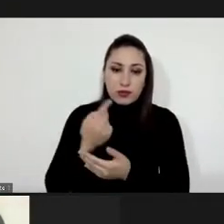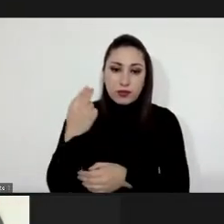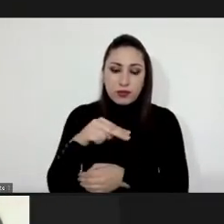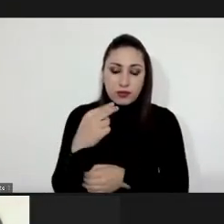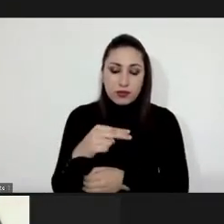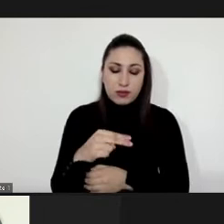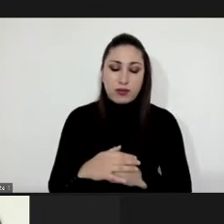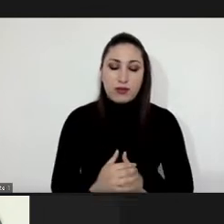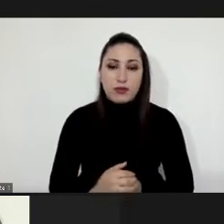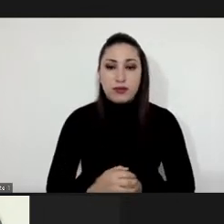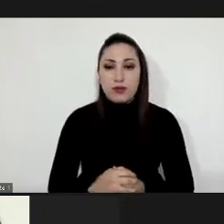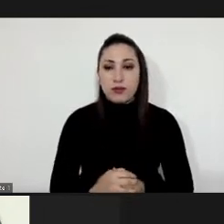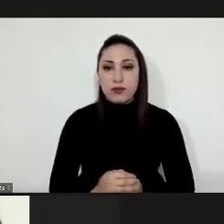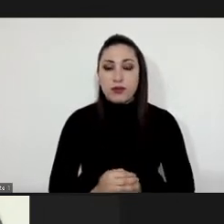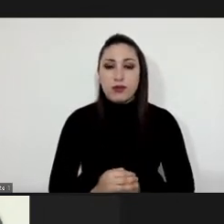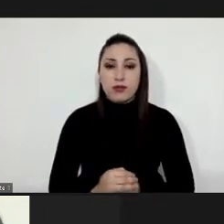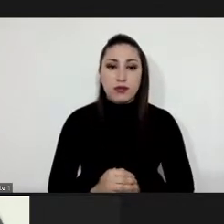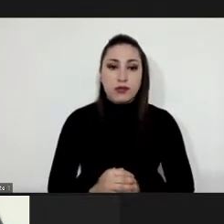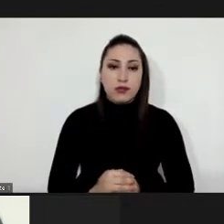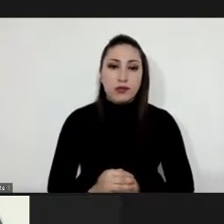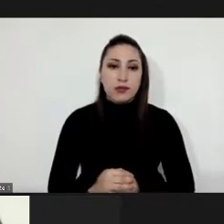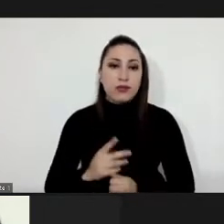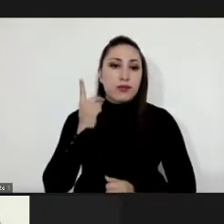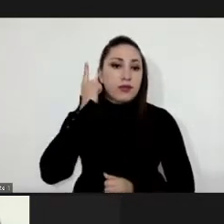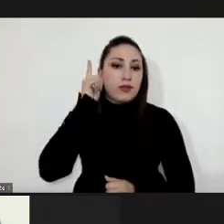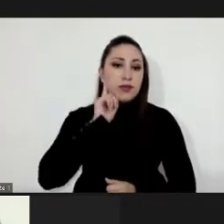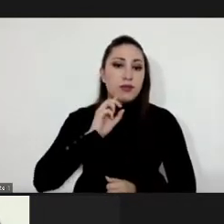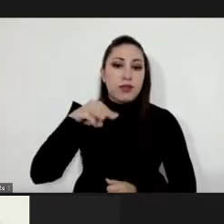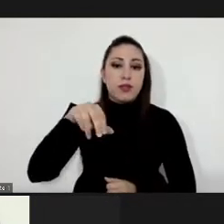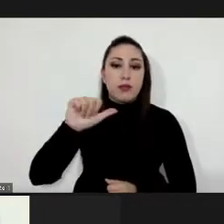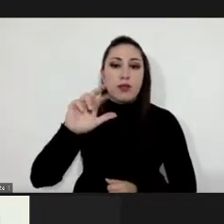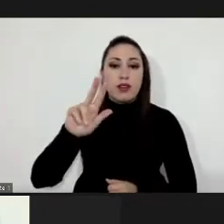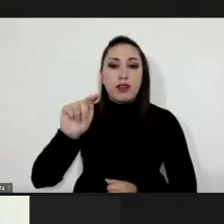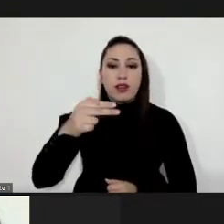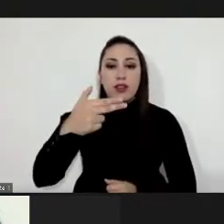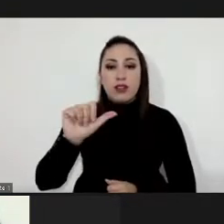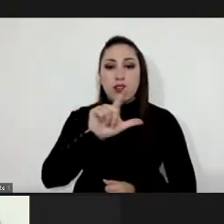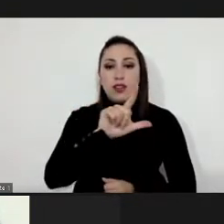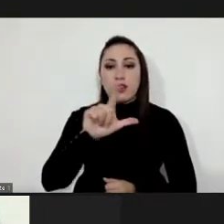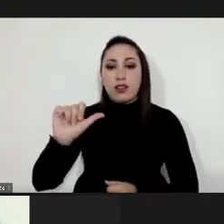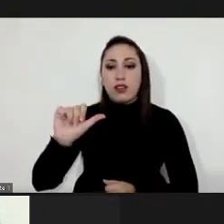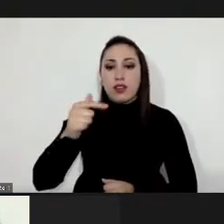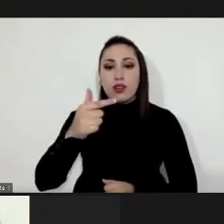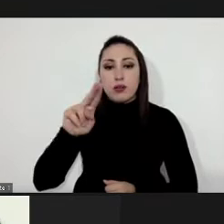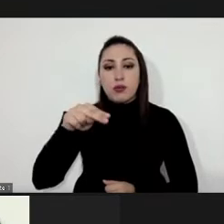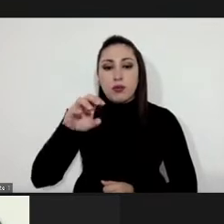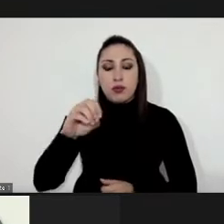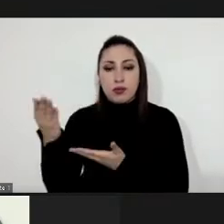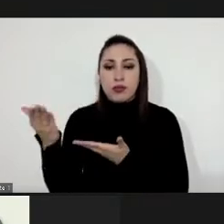diputados integrantes de la comisión. Marta Patricia Llanguno Pérez. Presente.